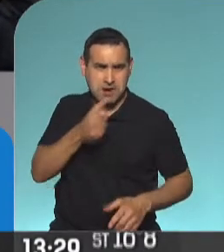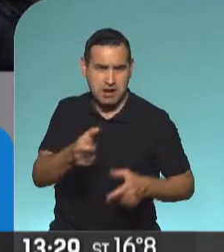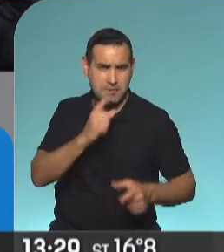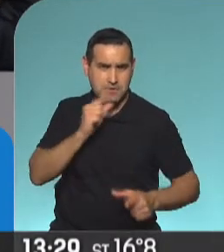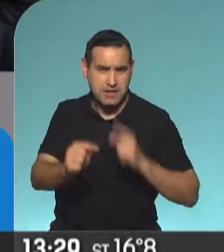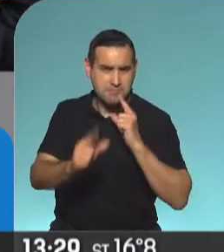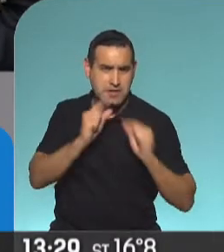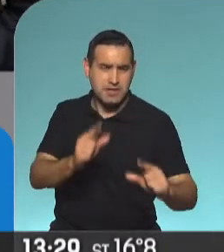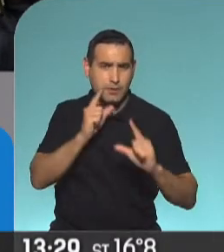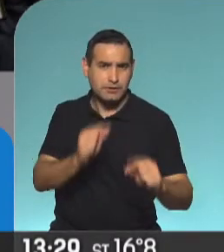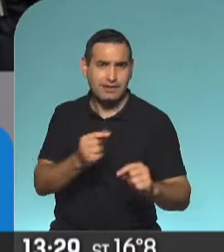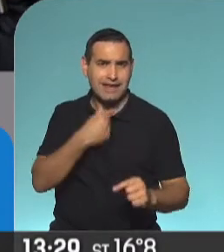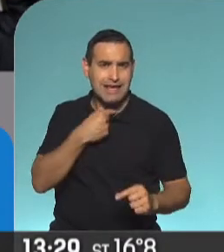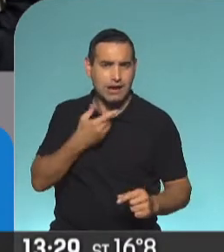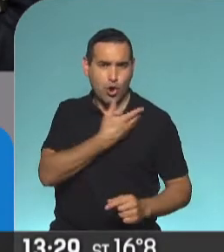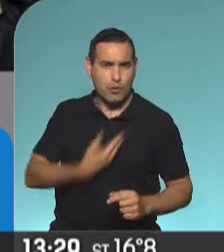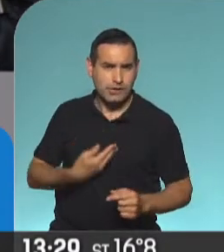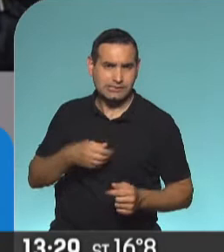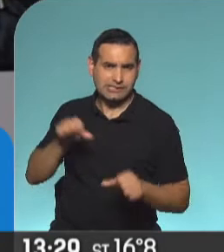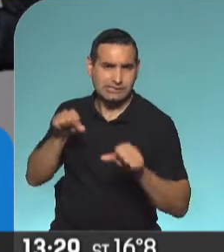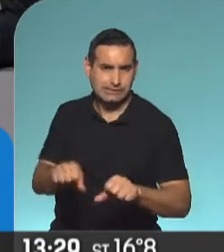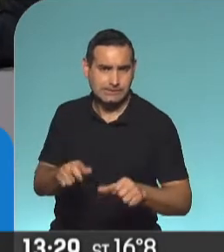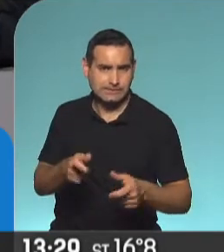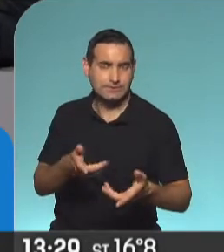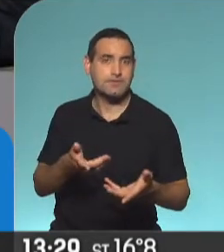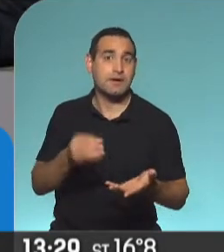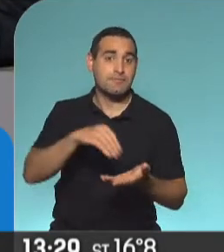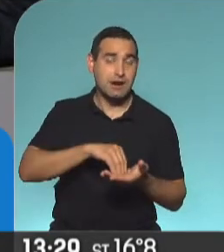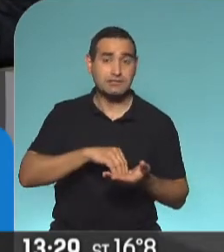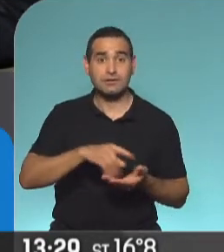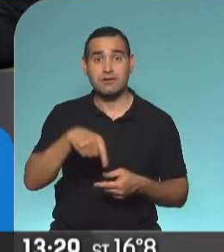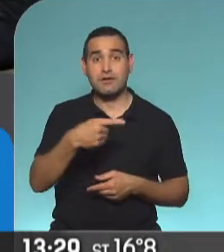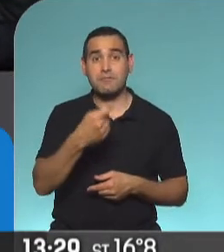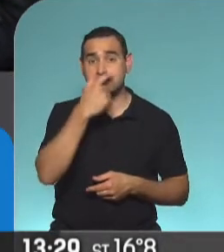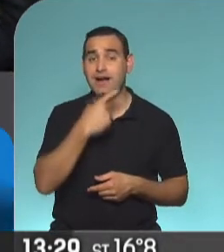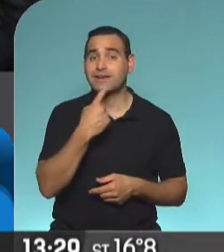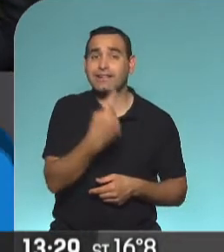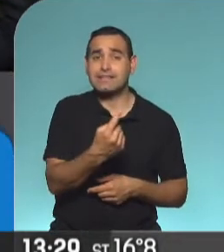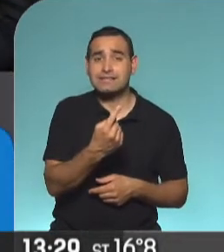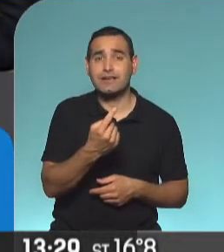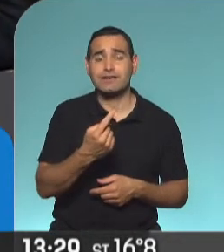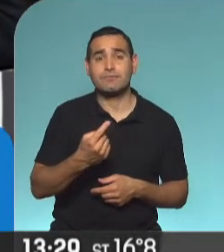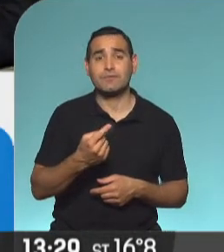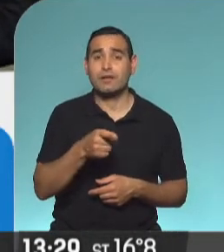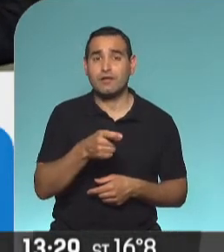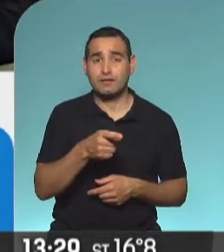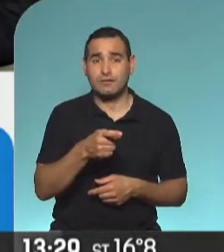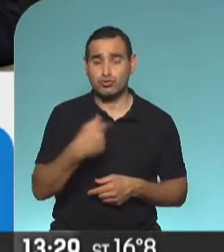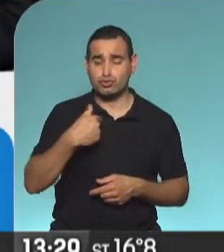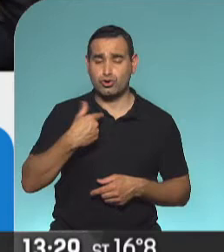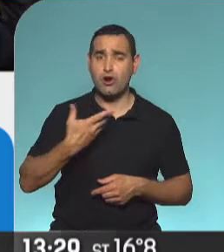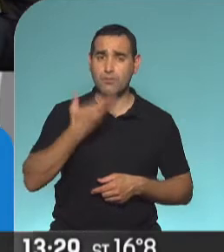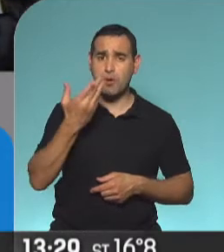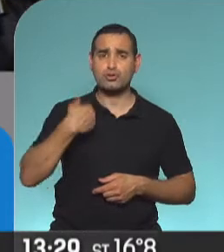una oposición que intente desgastar al gobierno en forma permanente, y por el otro lado dijo, bueno, el que expresa todo eso soy yo, el